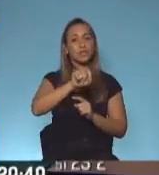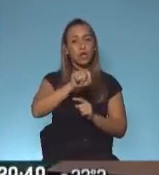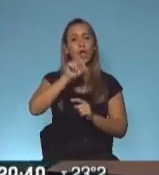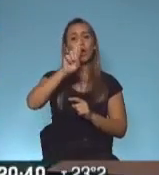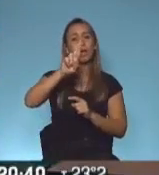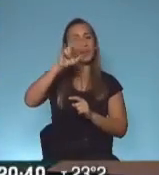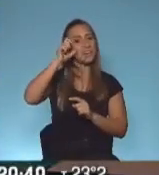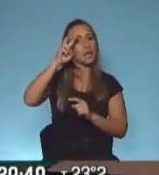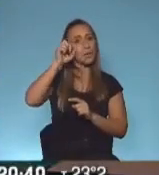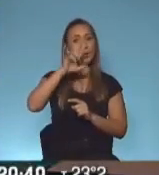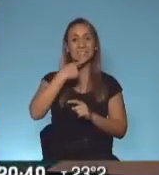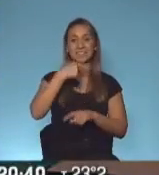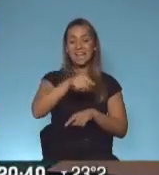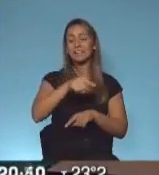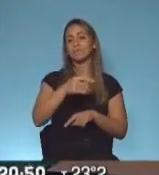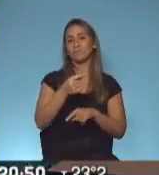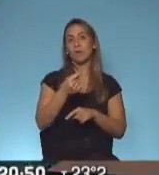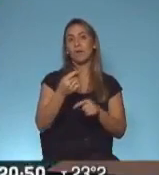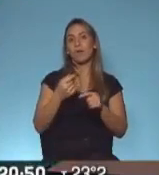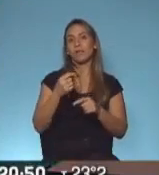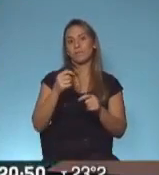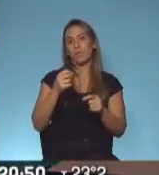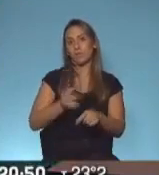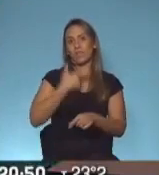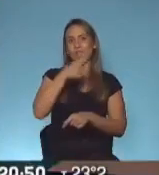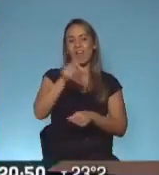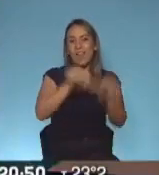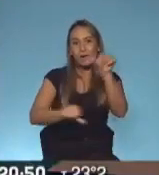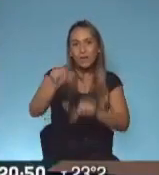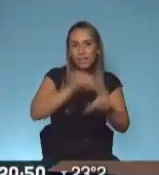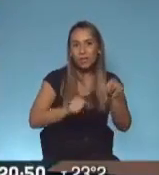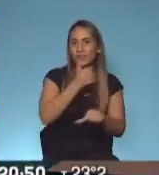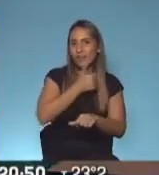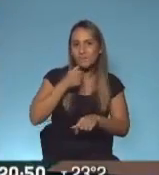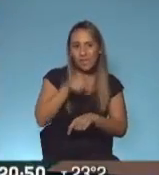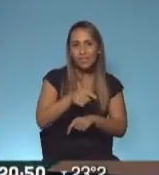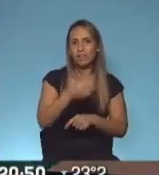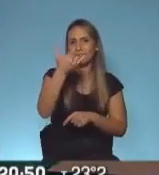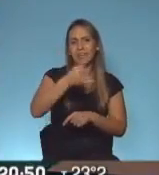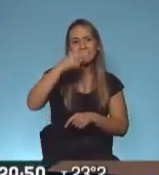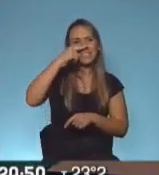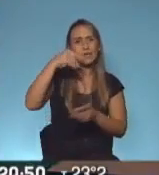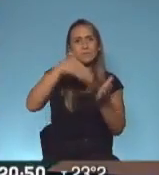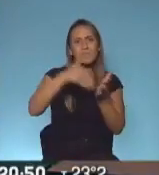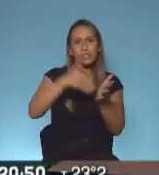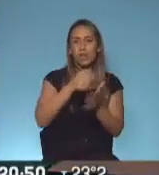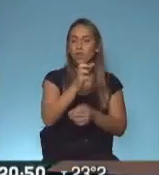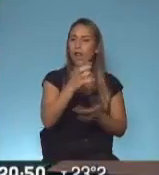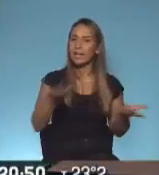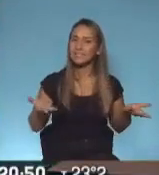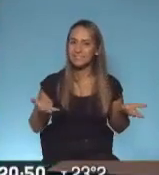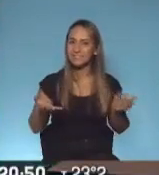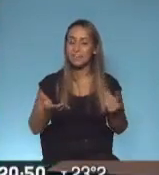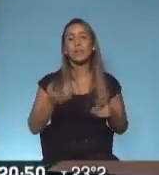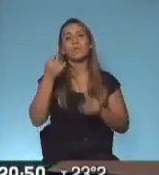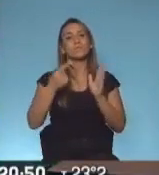de Megafarma, o Laboratorios Remers también, claro. Tiene 2.800 millones de dólares. A ver, hay que marcar una cosa. Acá